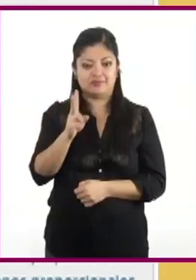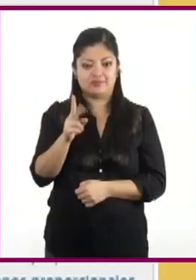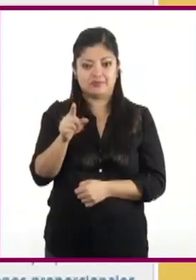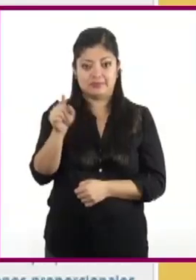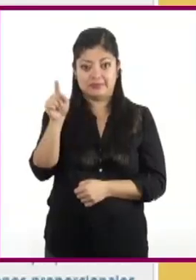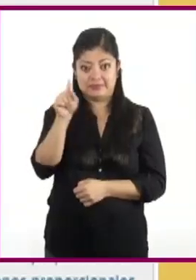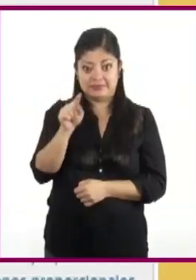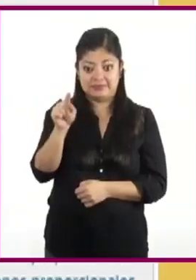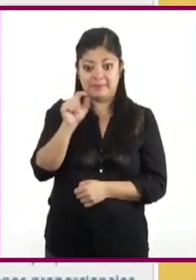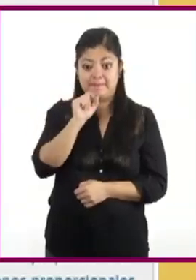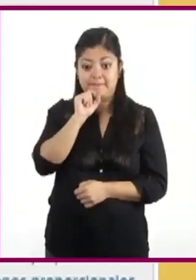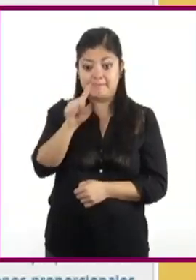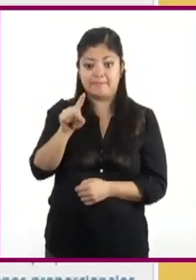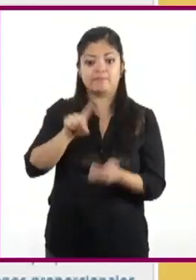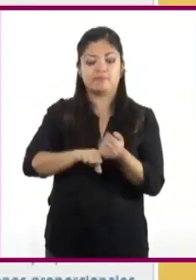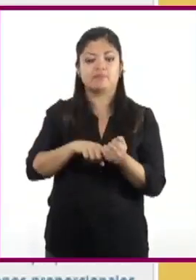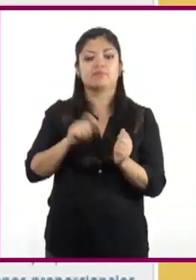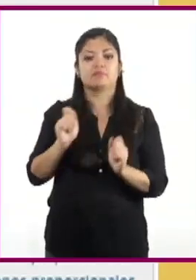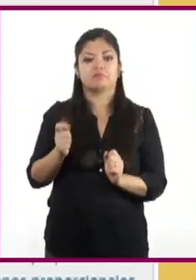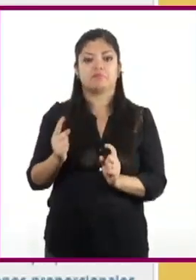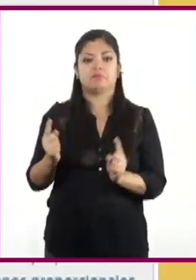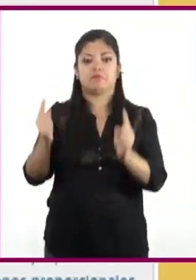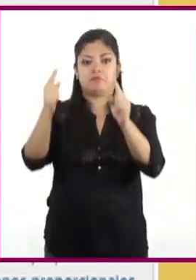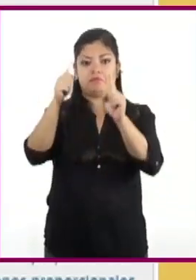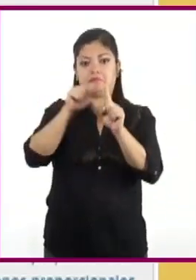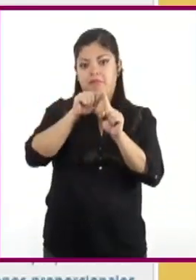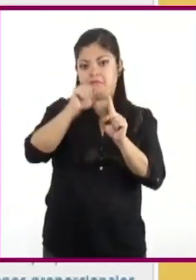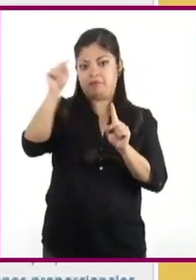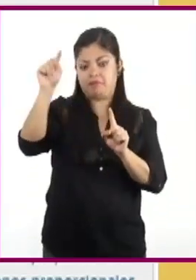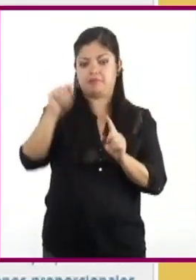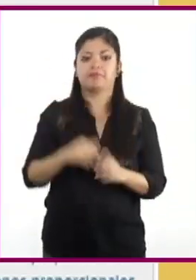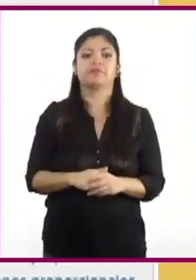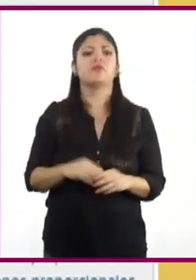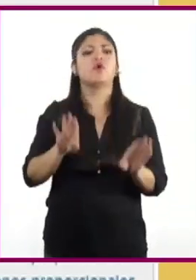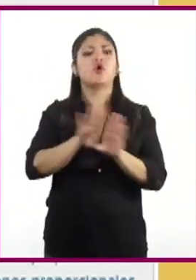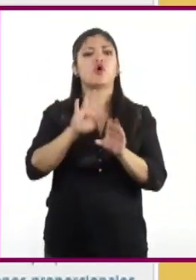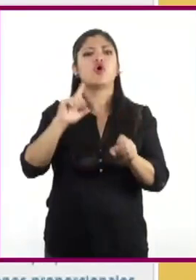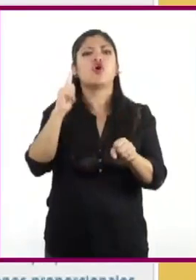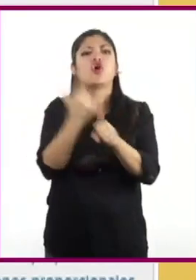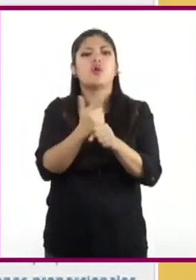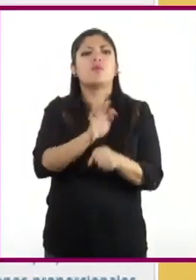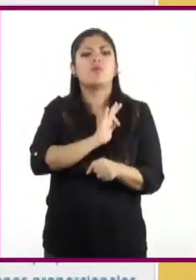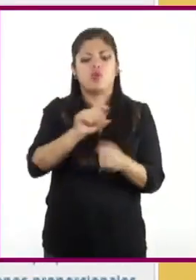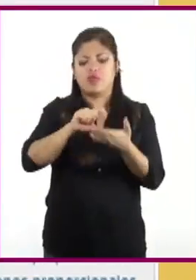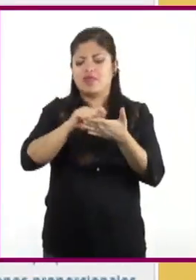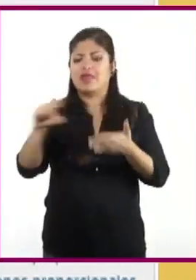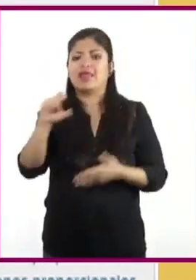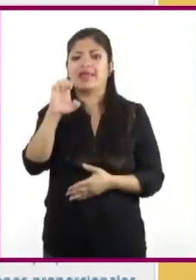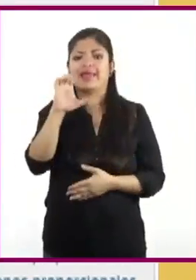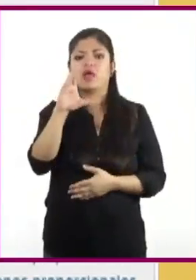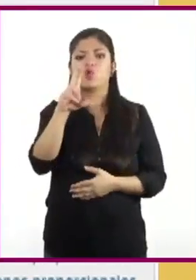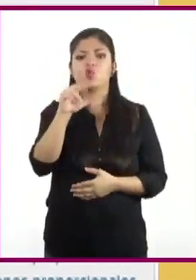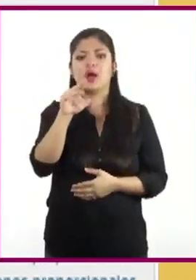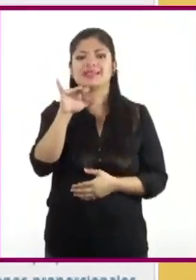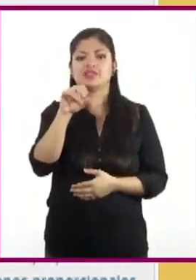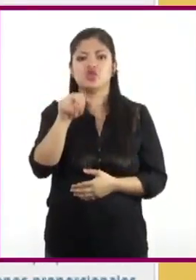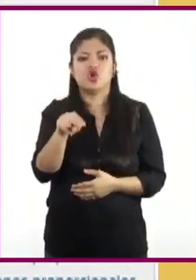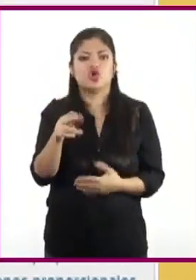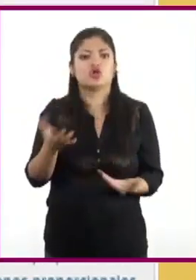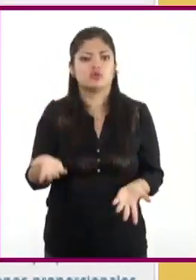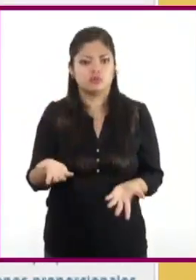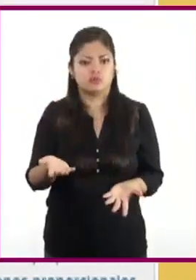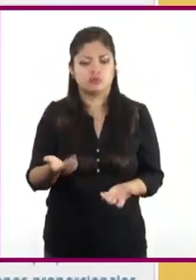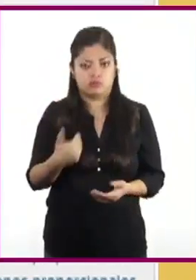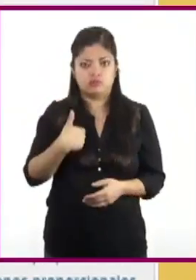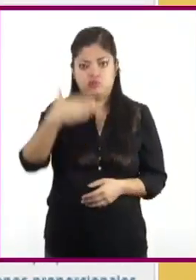Esto de aquí es precisamente la pendiente de la recta. Ahora, para encontrar la ecuación, pues yo sé que la ecuación de la recta